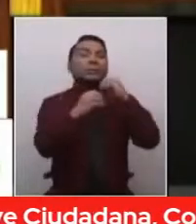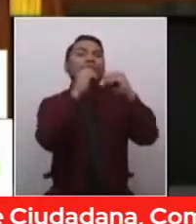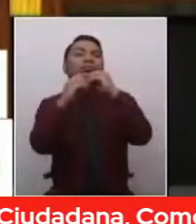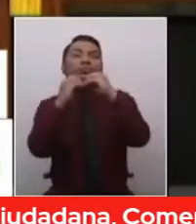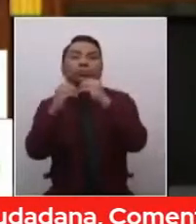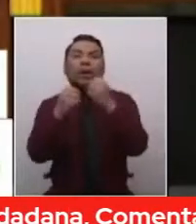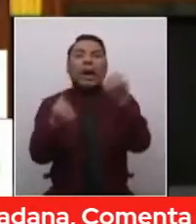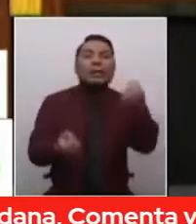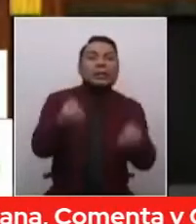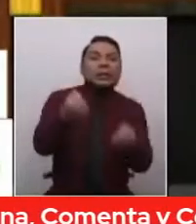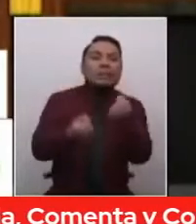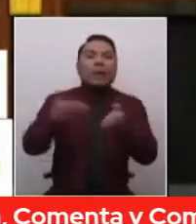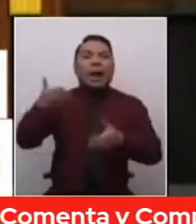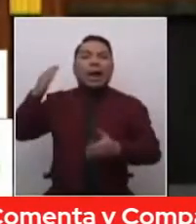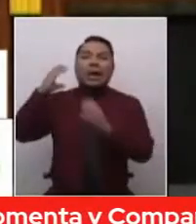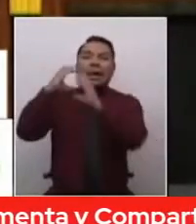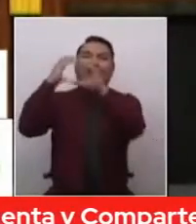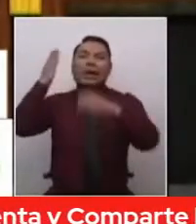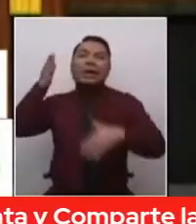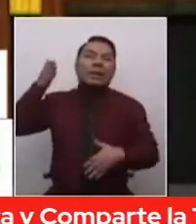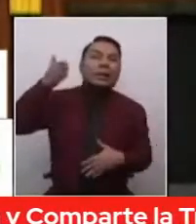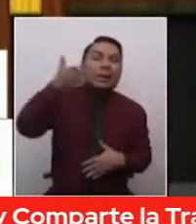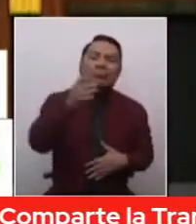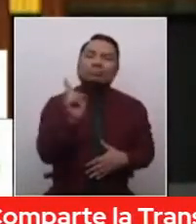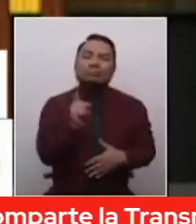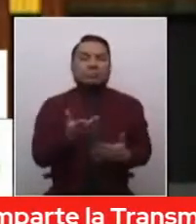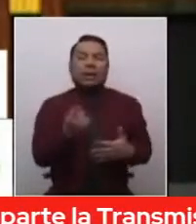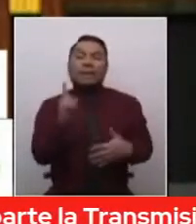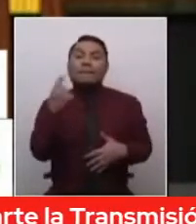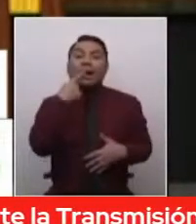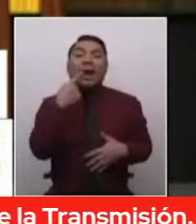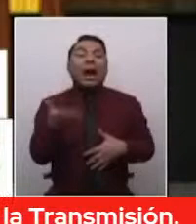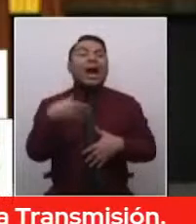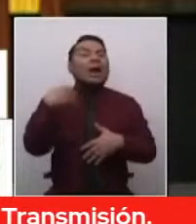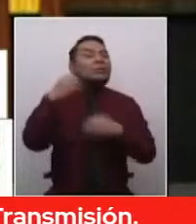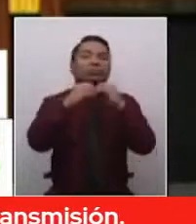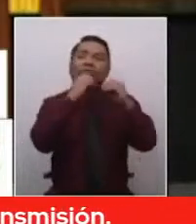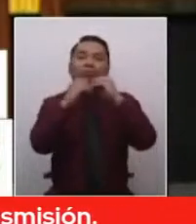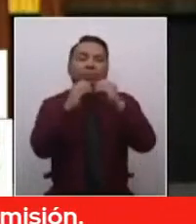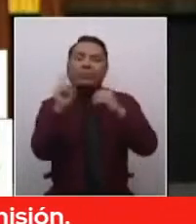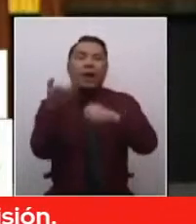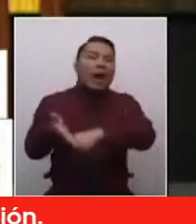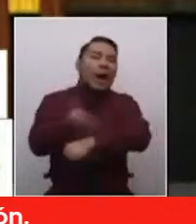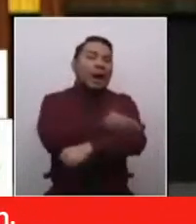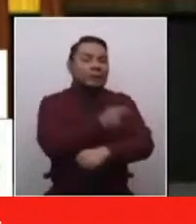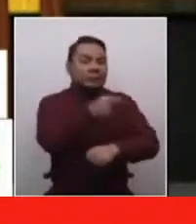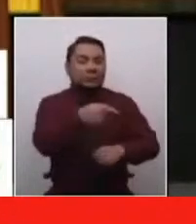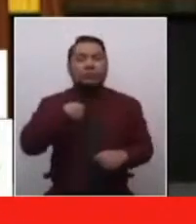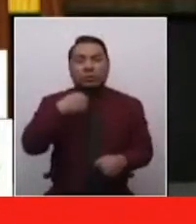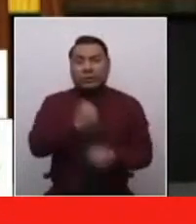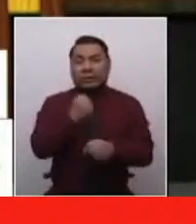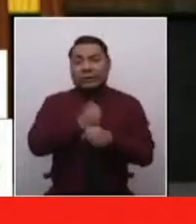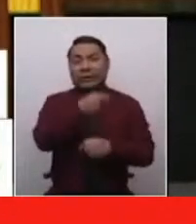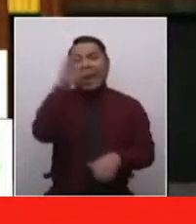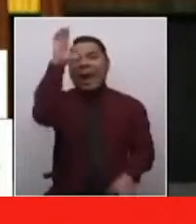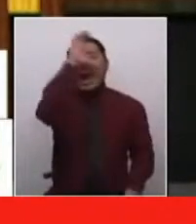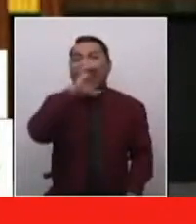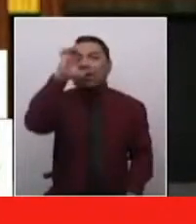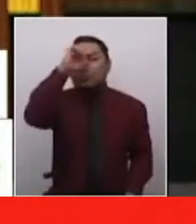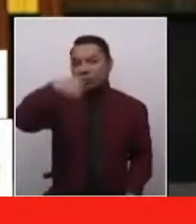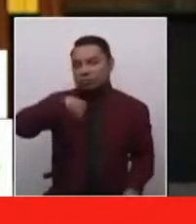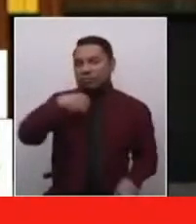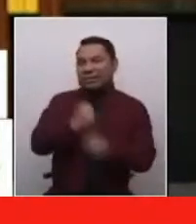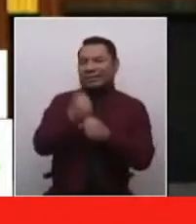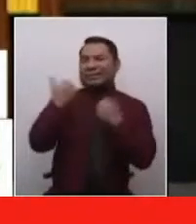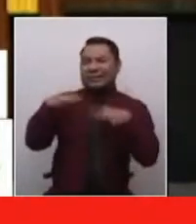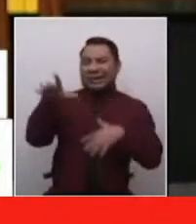transporte, por ejemplo, líneas de metro, sin pasar por soluciones viales. Yo que he trabajado estos temas en Europa, les digo, hay